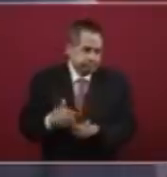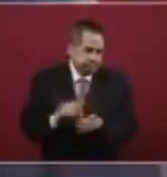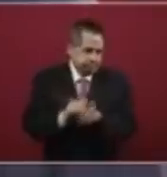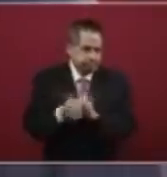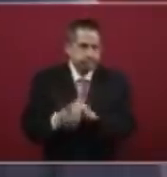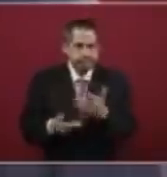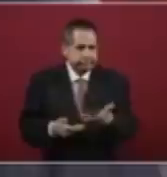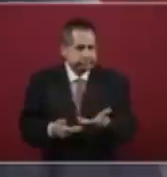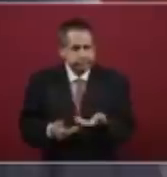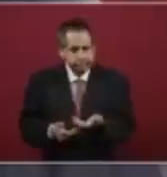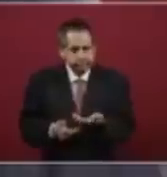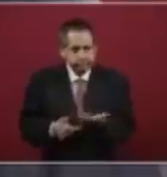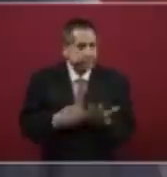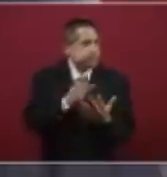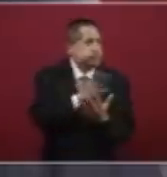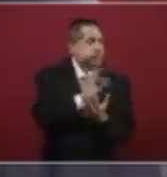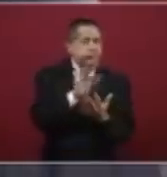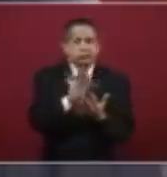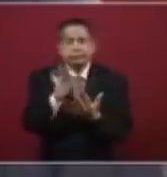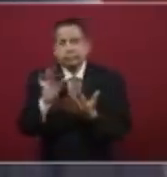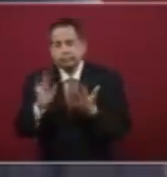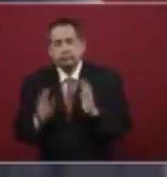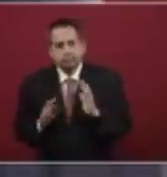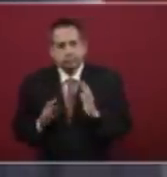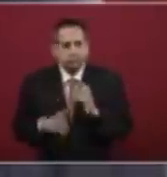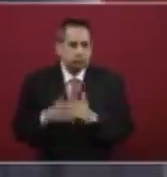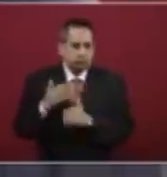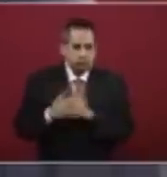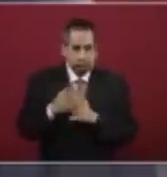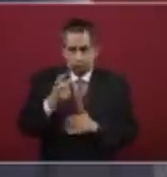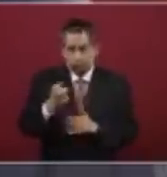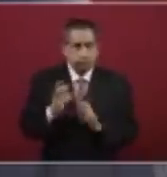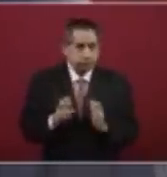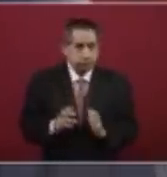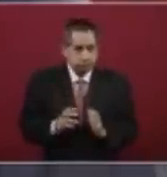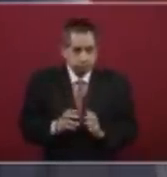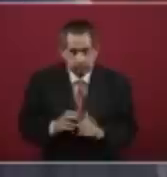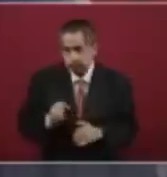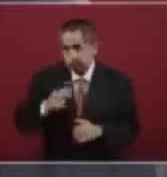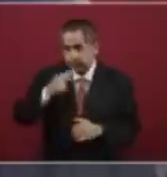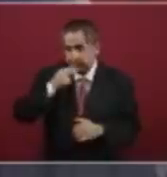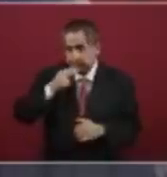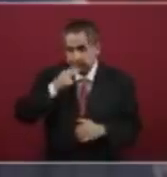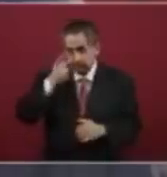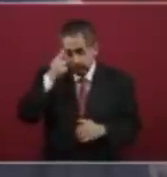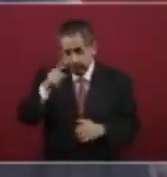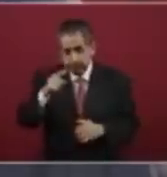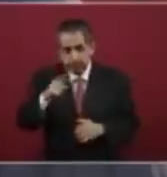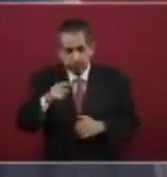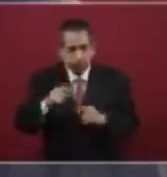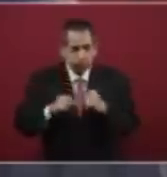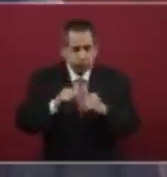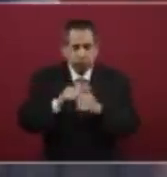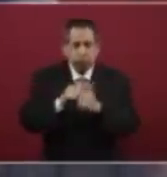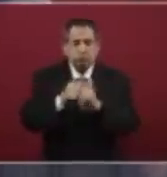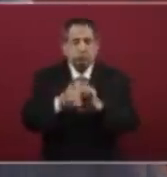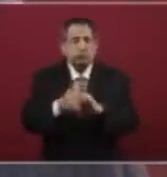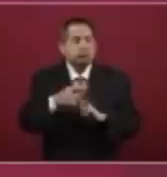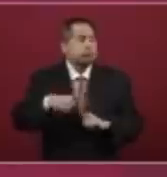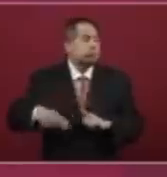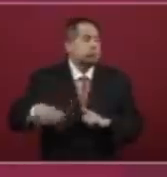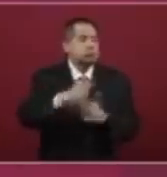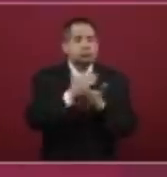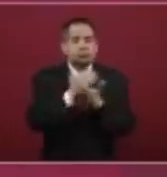Van a haber opciones, van a haber alternativas, y esto va a ir deteniendo, aminorando